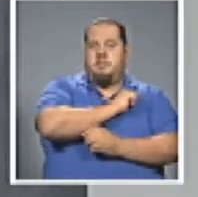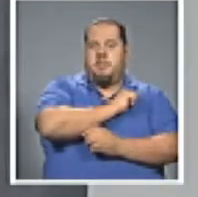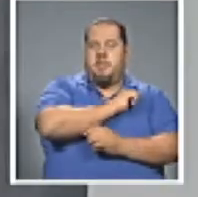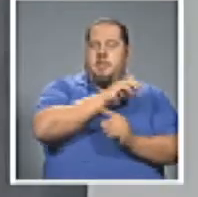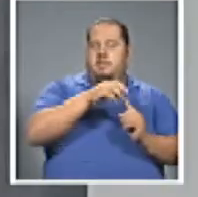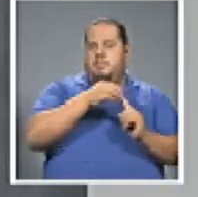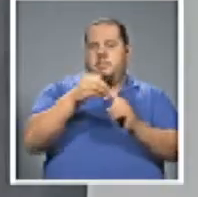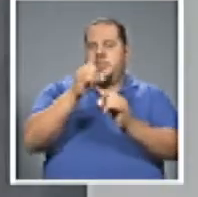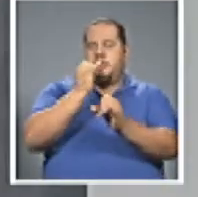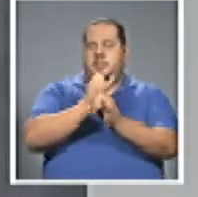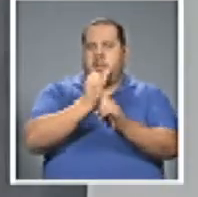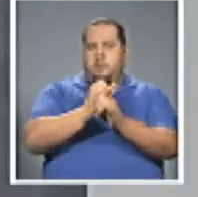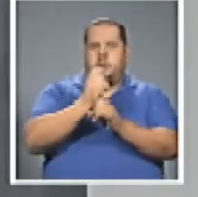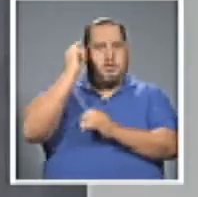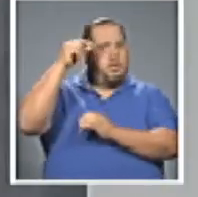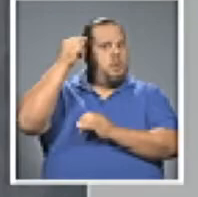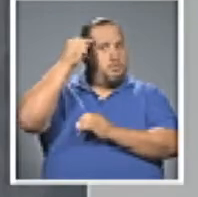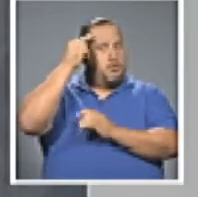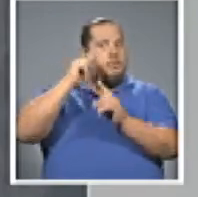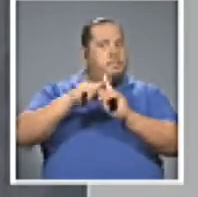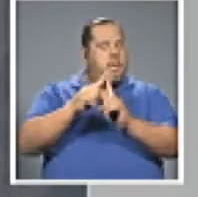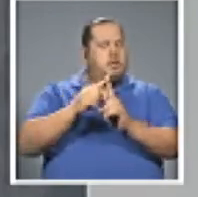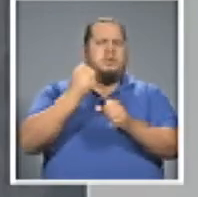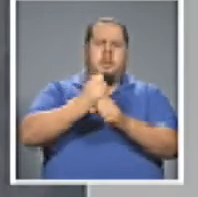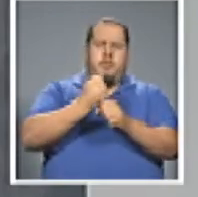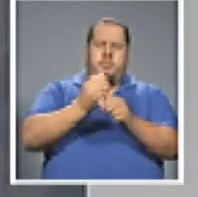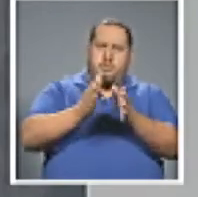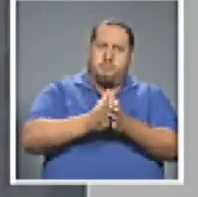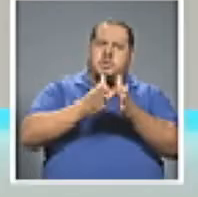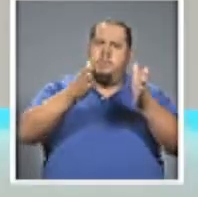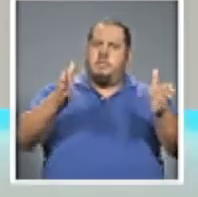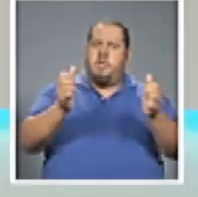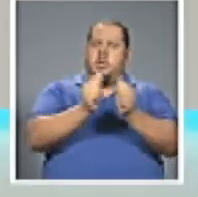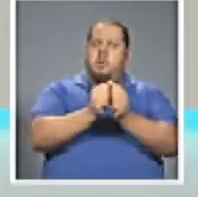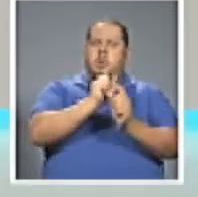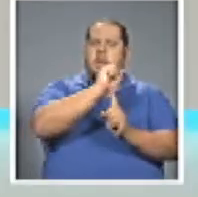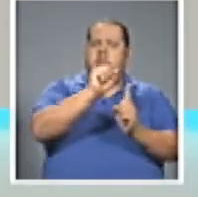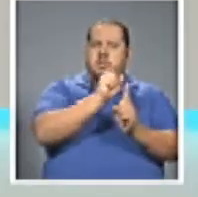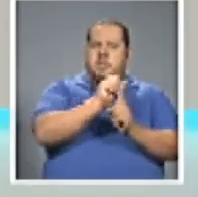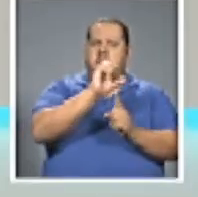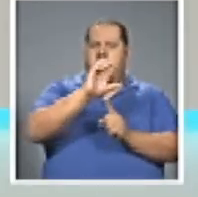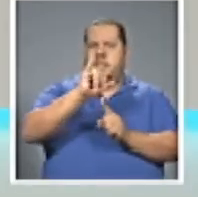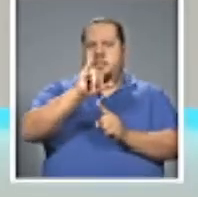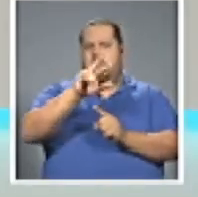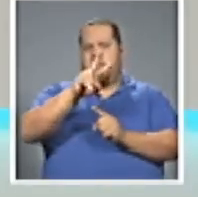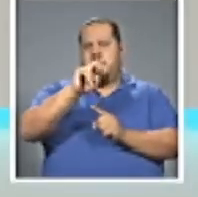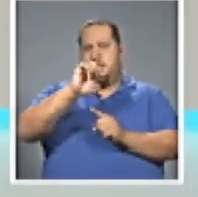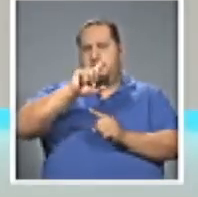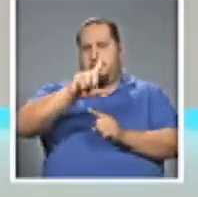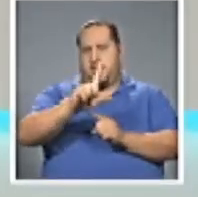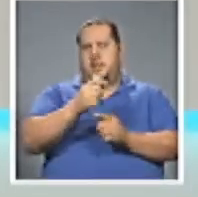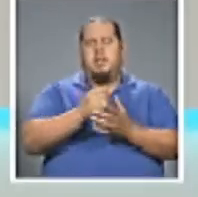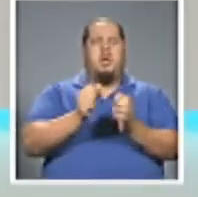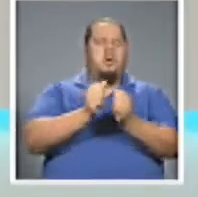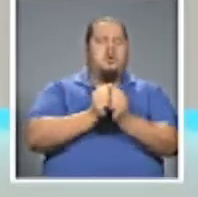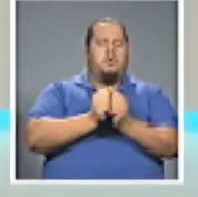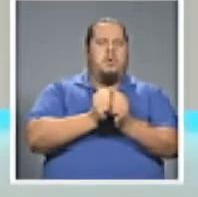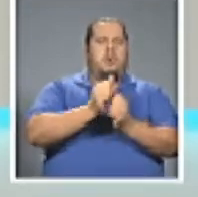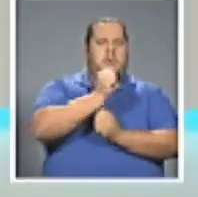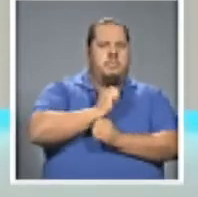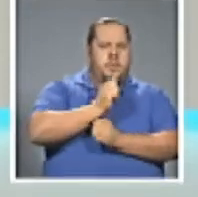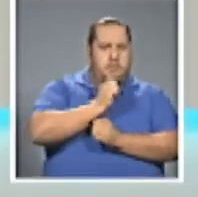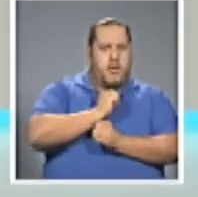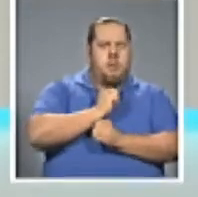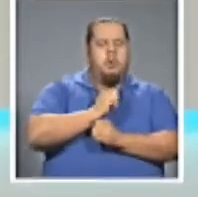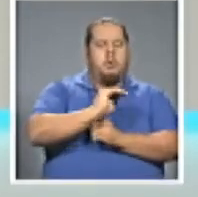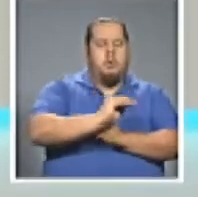las instituciones de gobierno, pero trabajamos muy ampliamente también con la sociedad civil, con el sector privado, con niñas,